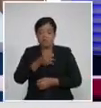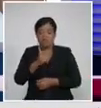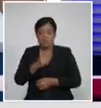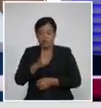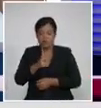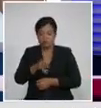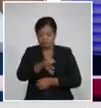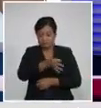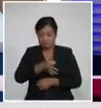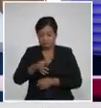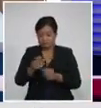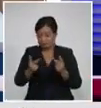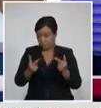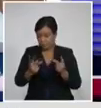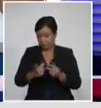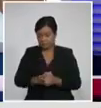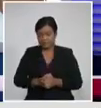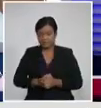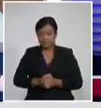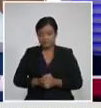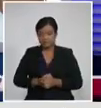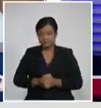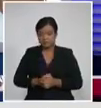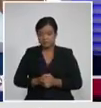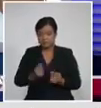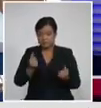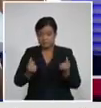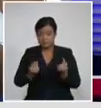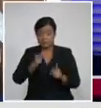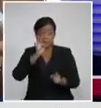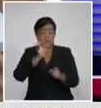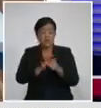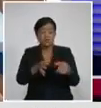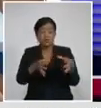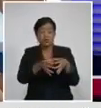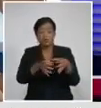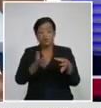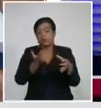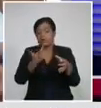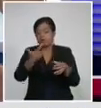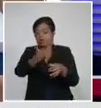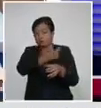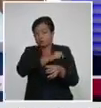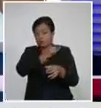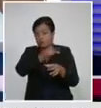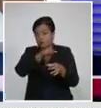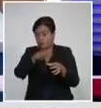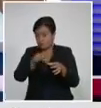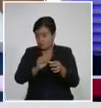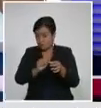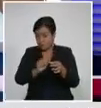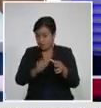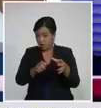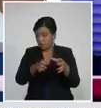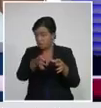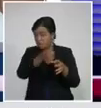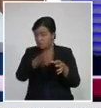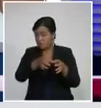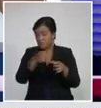de la enfermedad. Y yo empiezo a vacunar un grupo de sujetos en un municipio y en otro